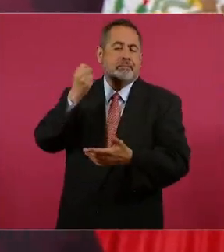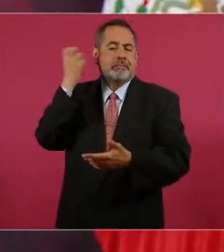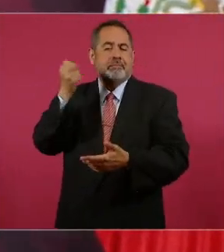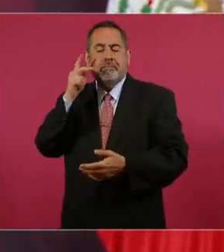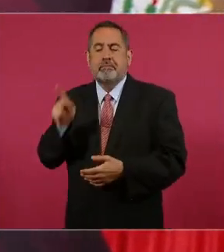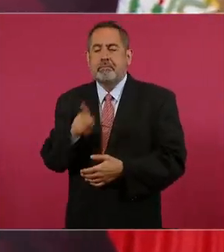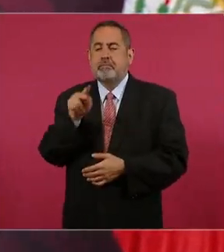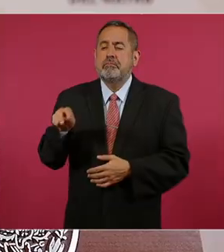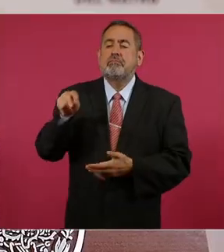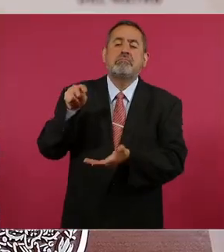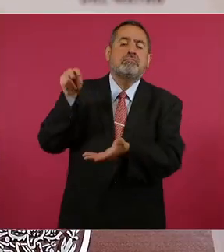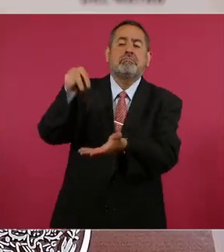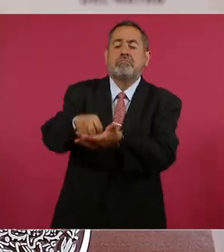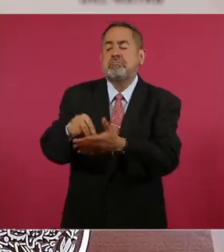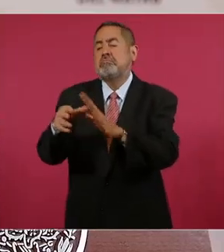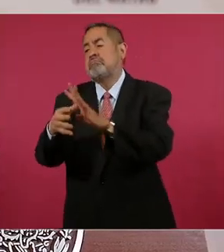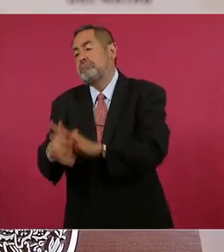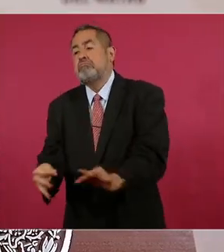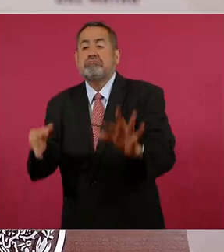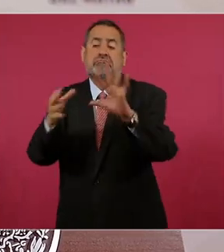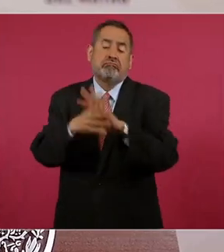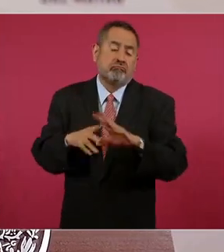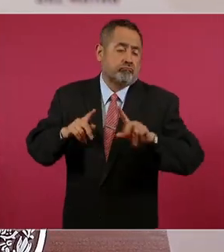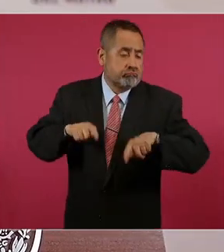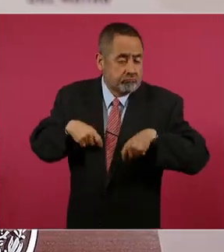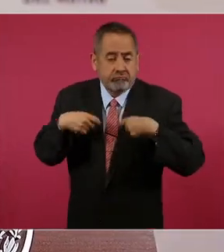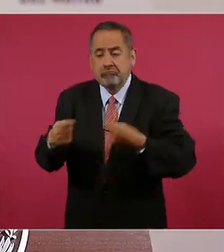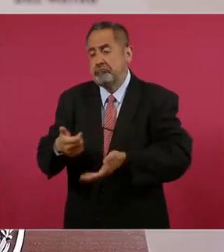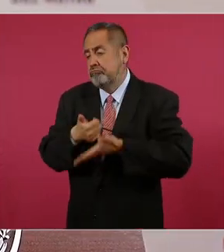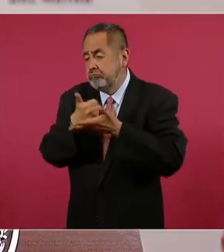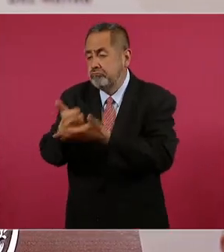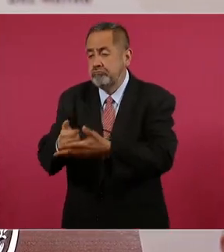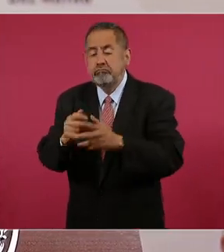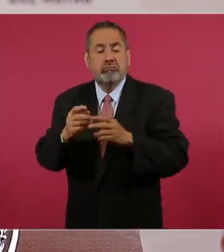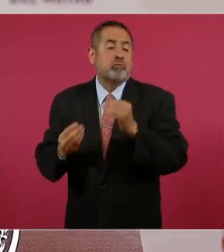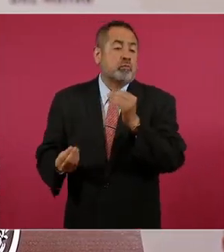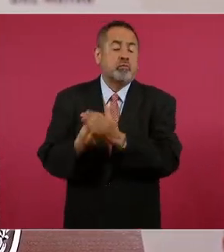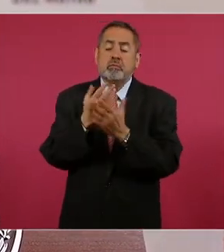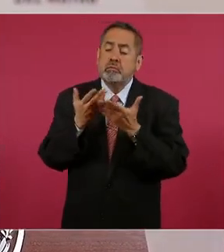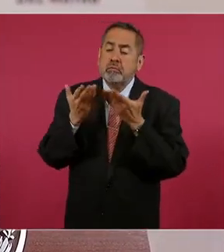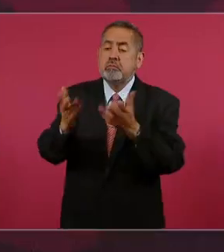les vamos a hacer un puente